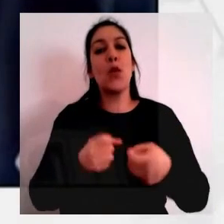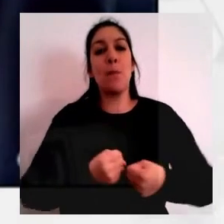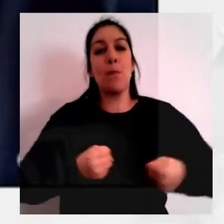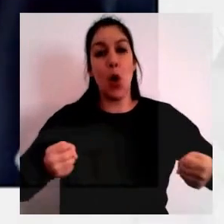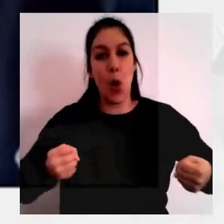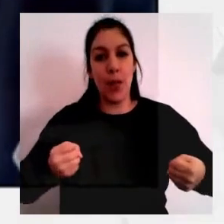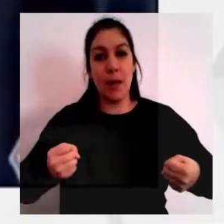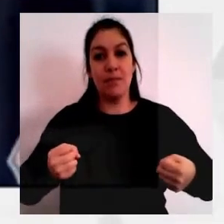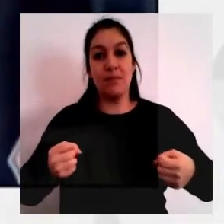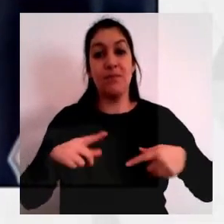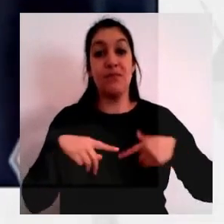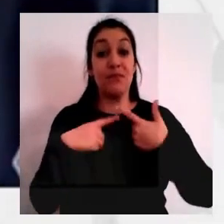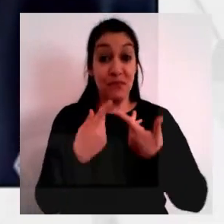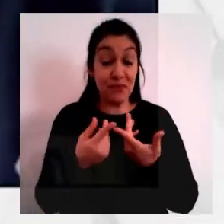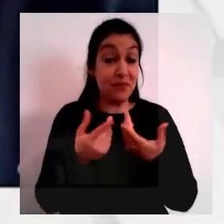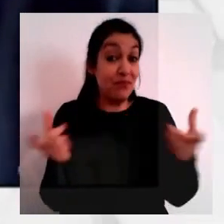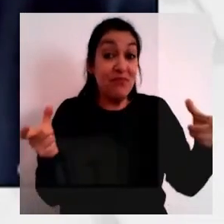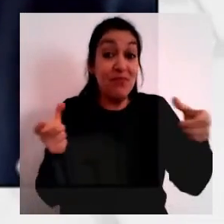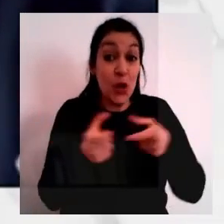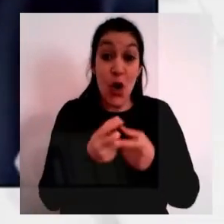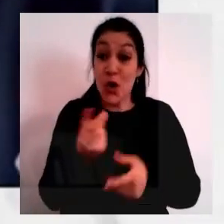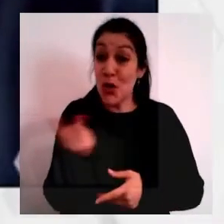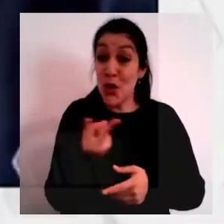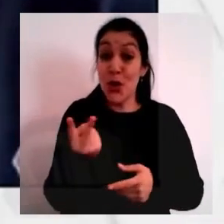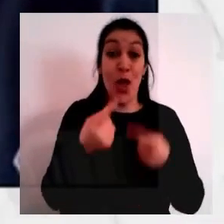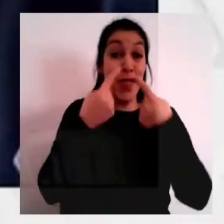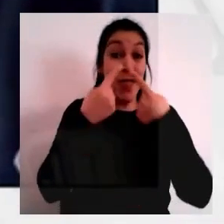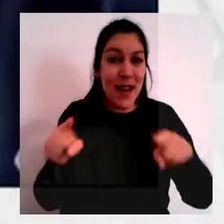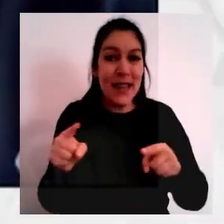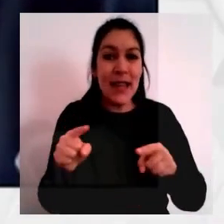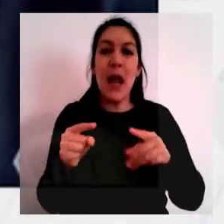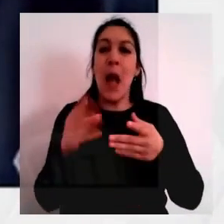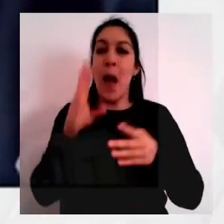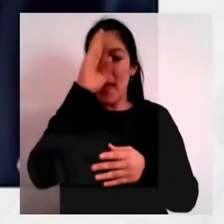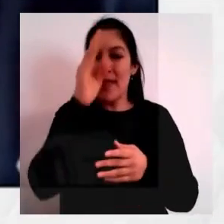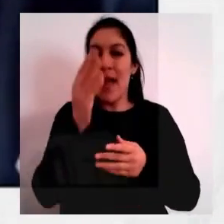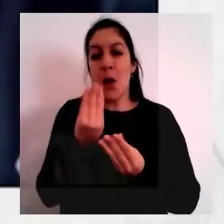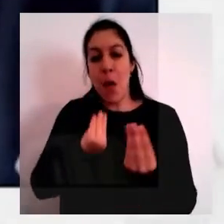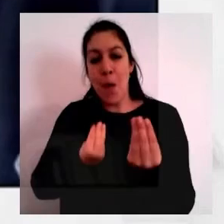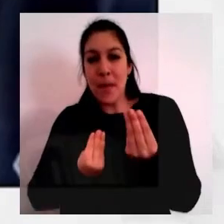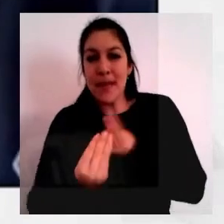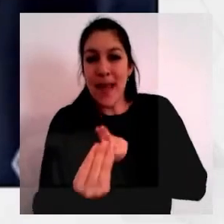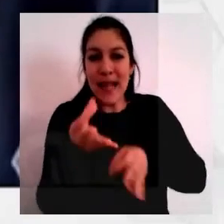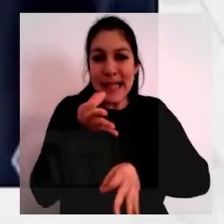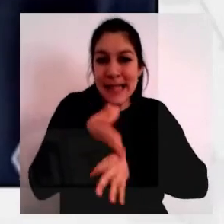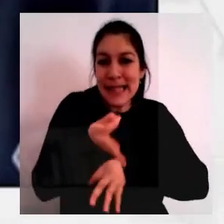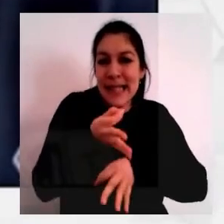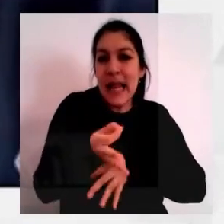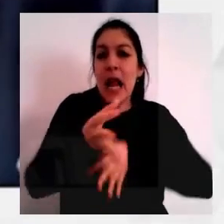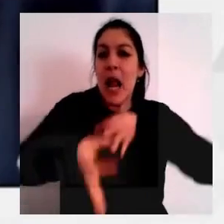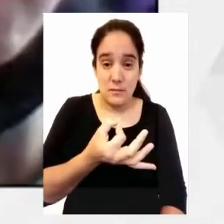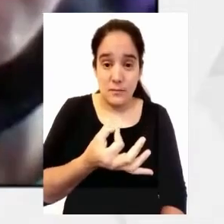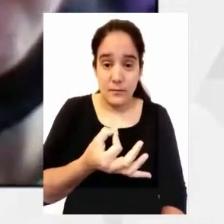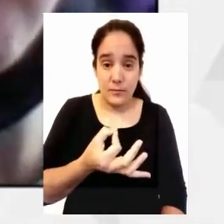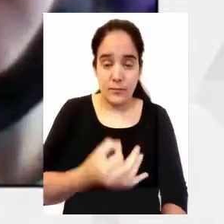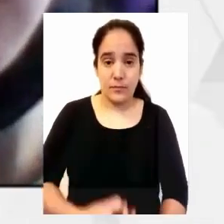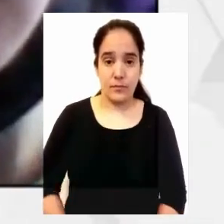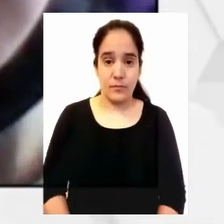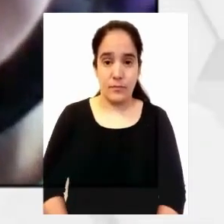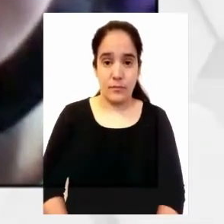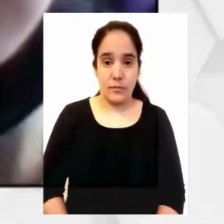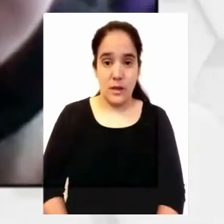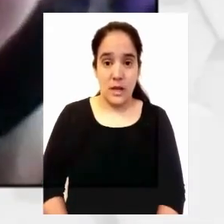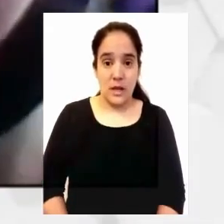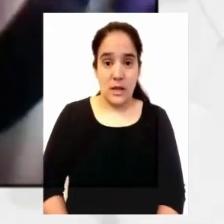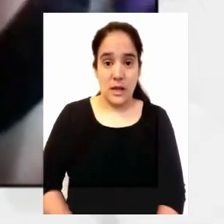nos reunimos porque somos diferentes y queremos aprender a empatizar, enseñar o explicar las situaciones de los demás y las nuestras. Nosotros